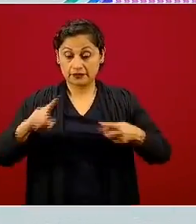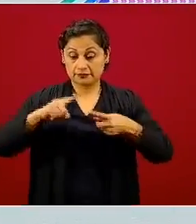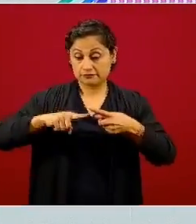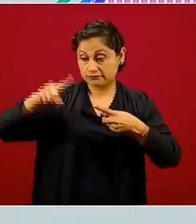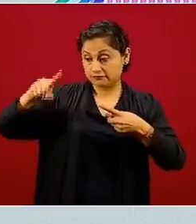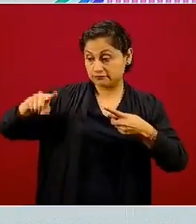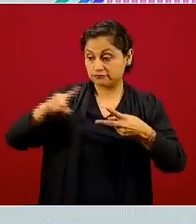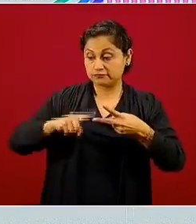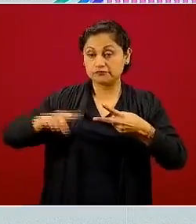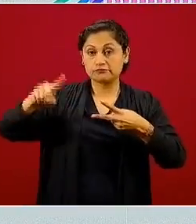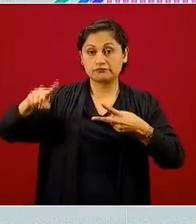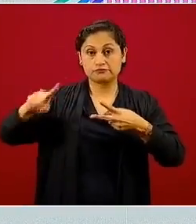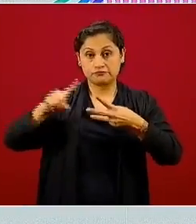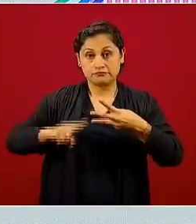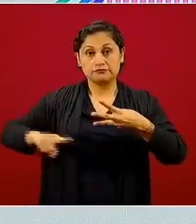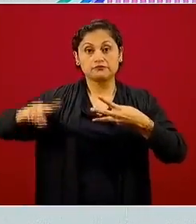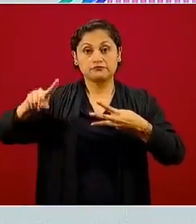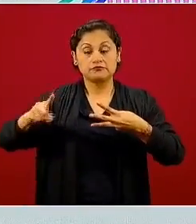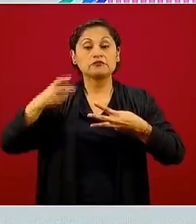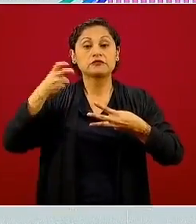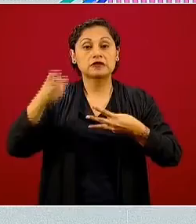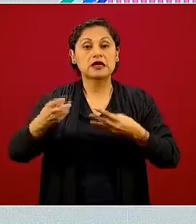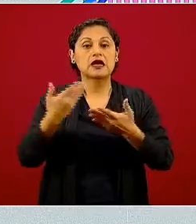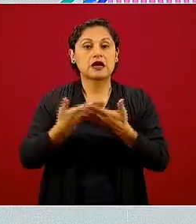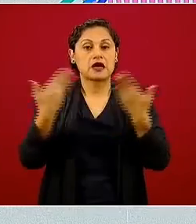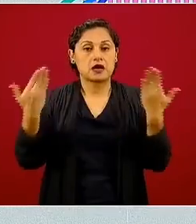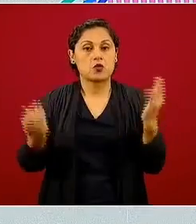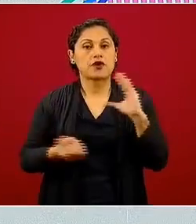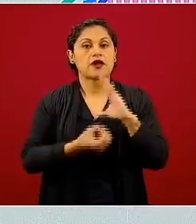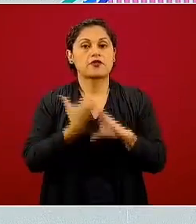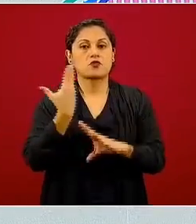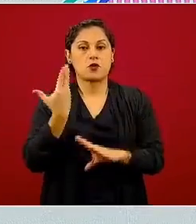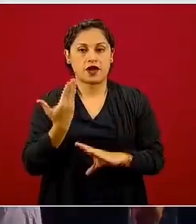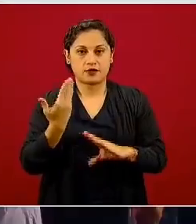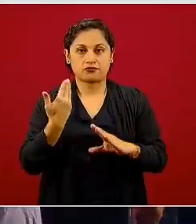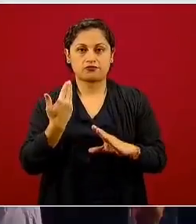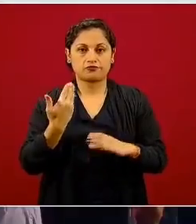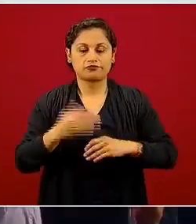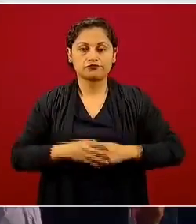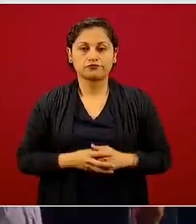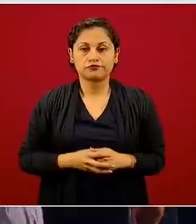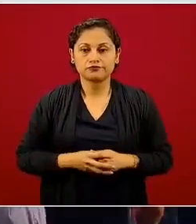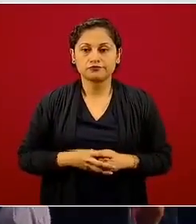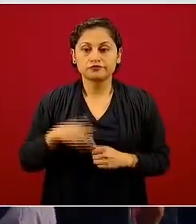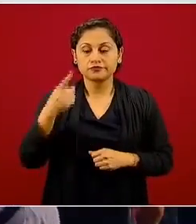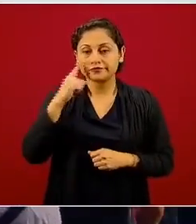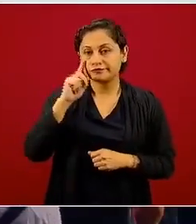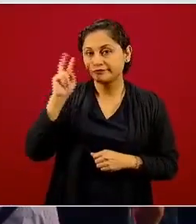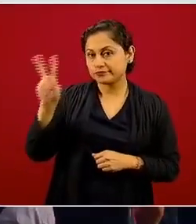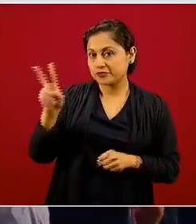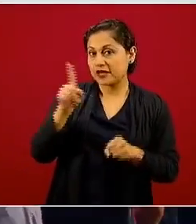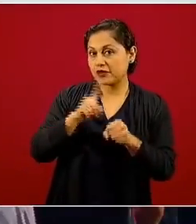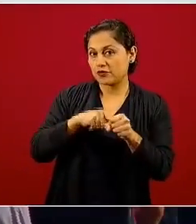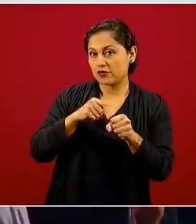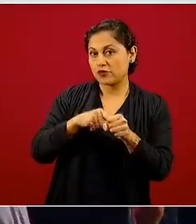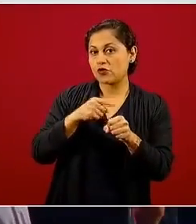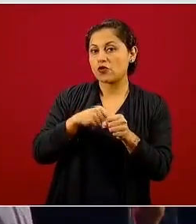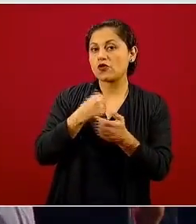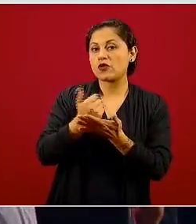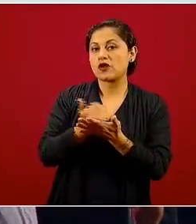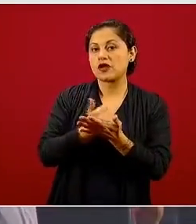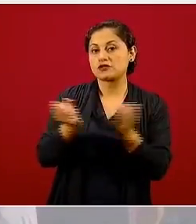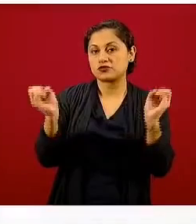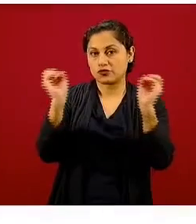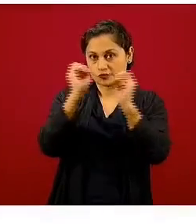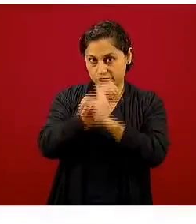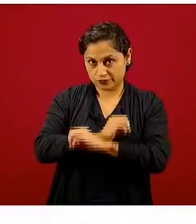realidad son actualizaciones de la predicción, pero noten ustedes que en el color azul oscuro, azul marino, es